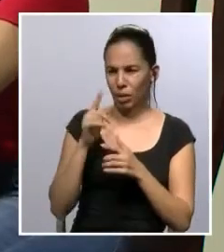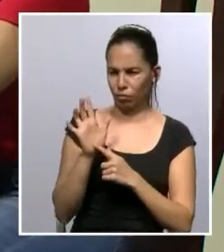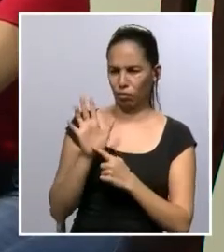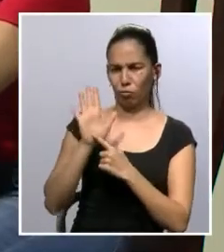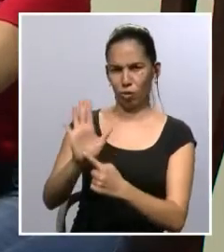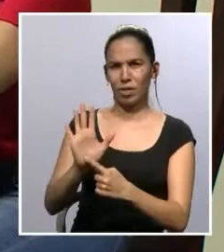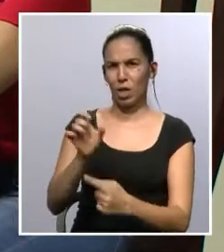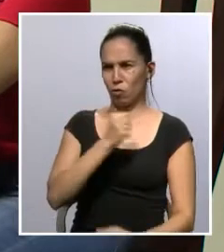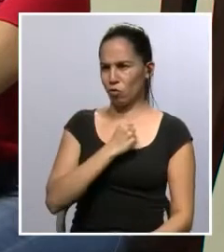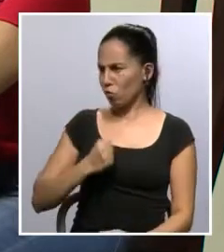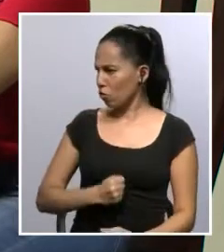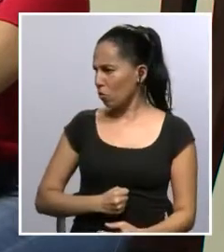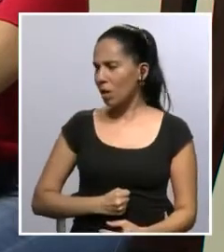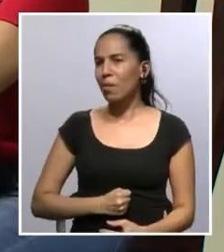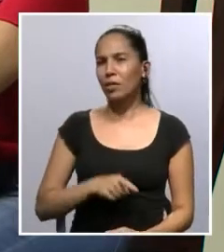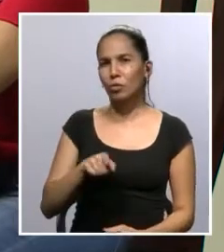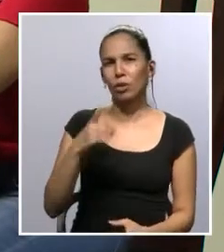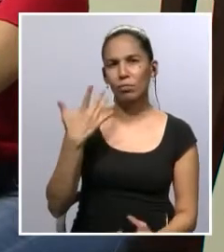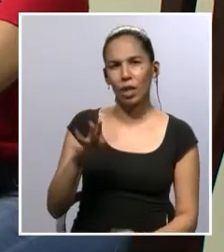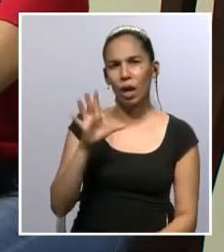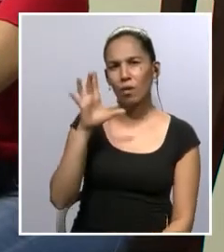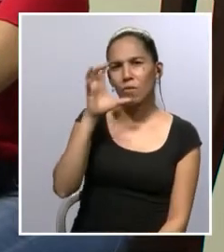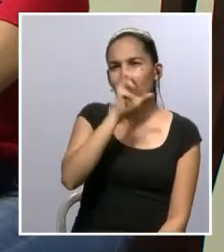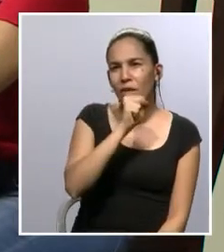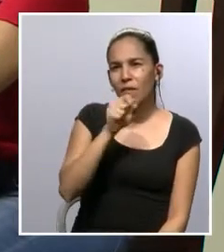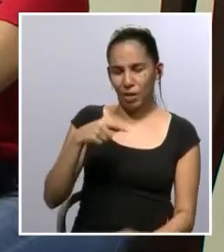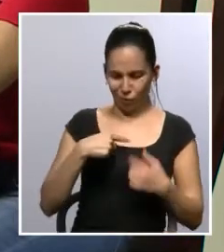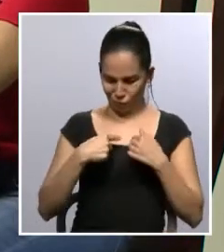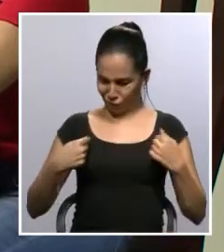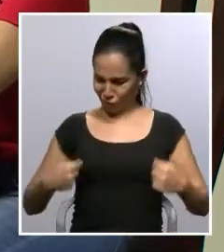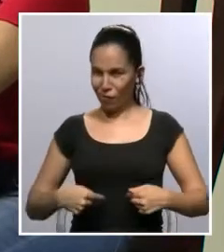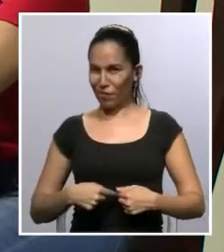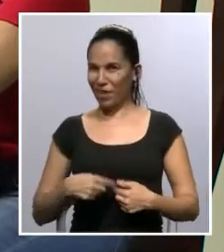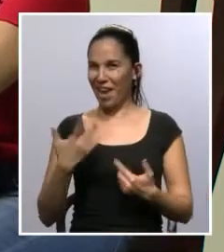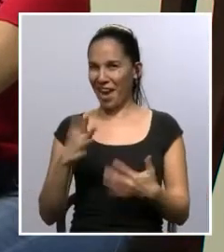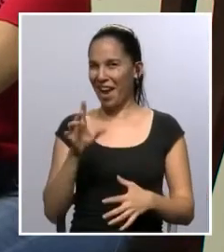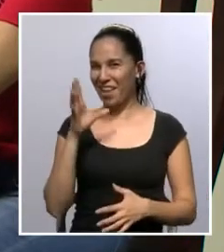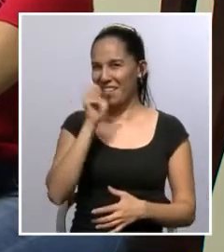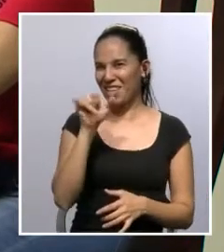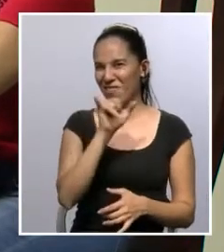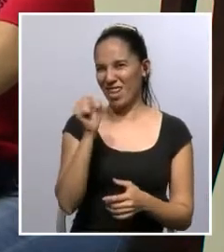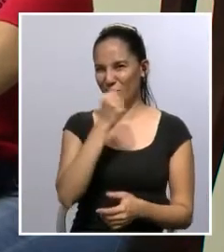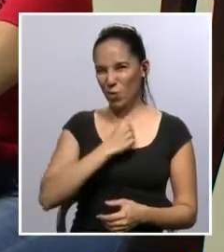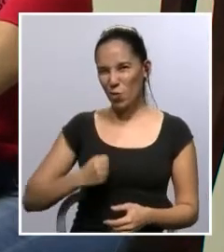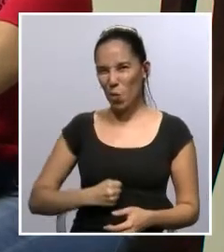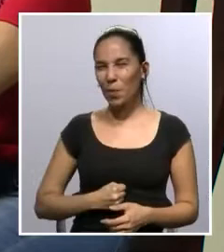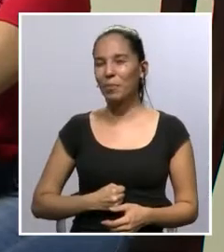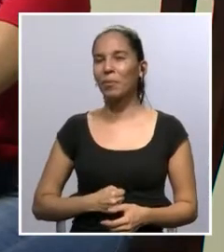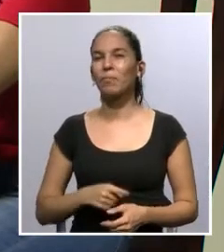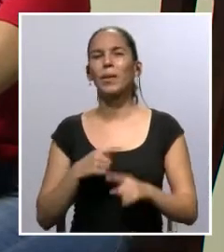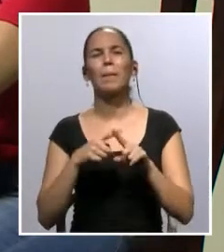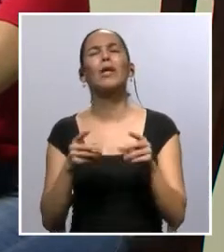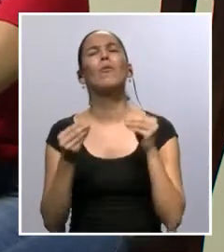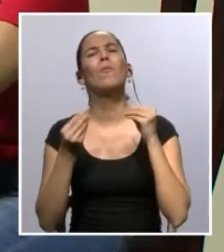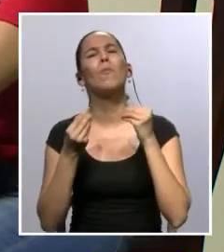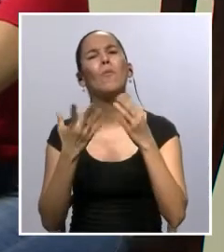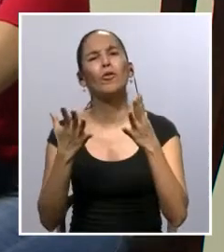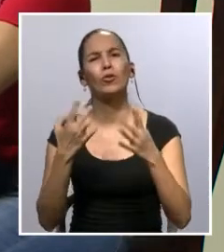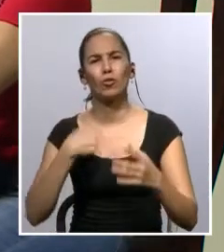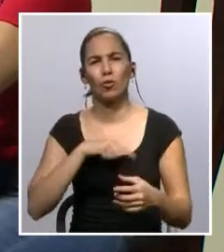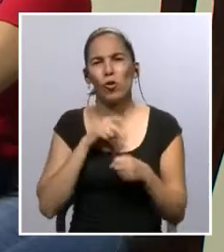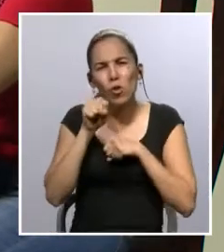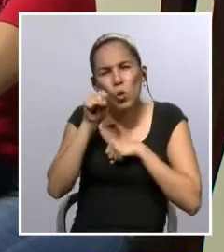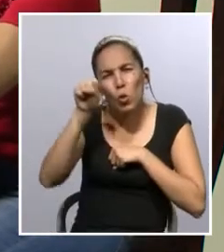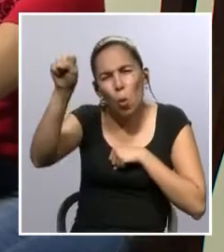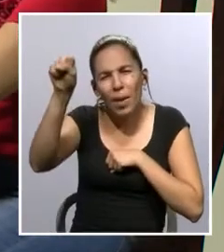bien identificado, pero podemos decir que muchos de los superhéroes que normalmente seguimos, ¿verdad?, en